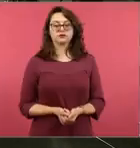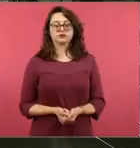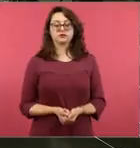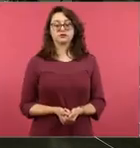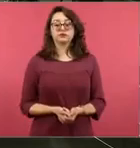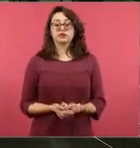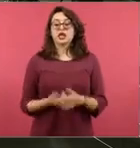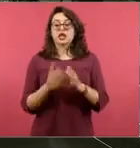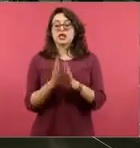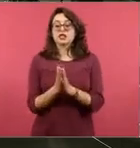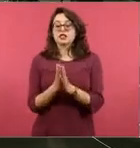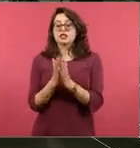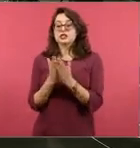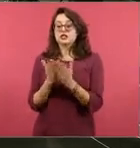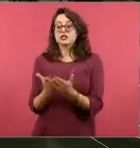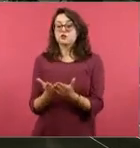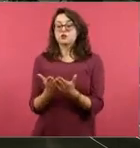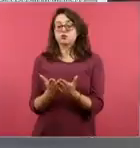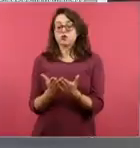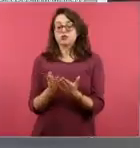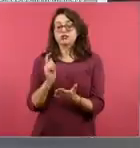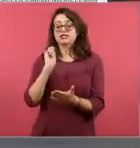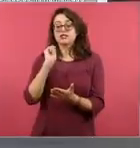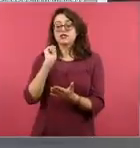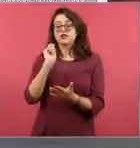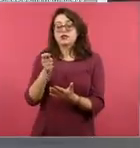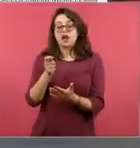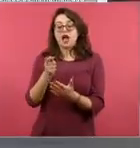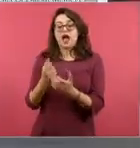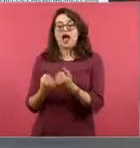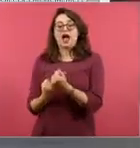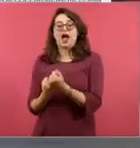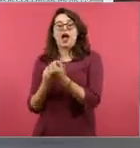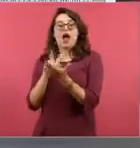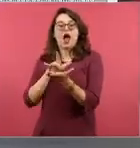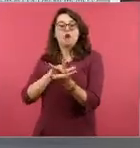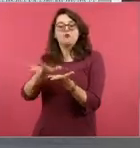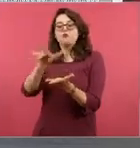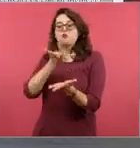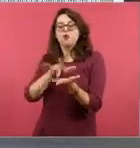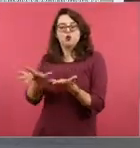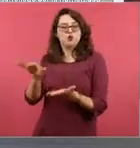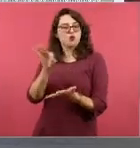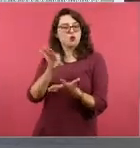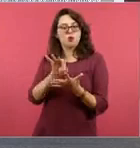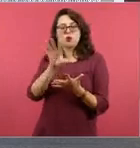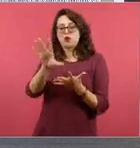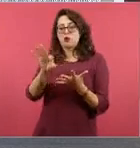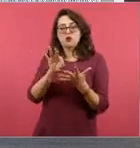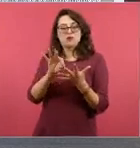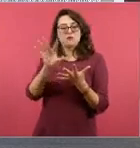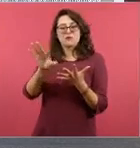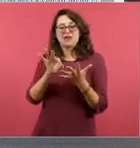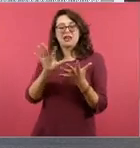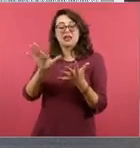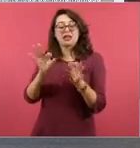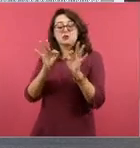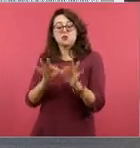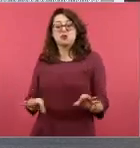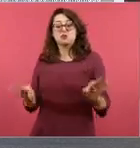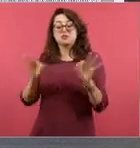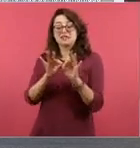esto es bien importante recalcarlo, compañeras y compañeros, madres, padres de familia, porque al ser una